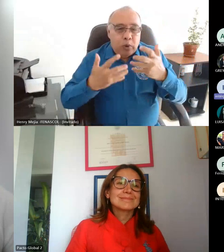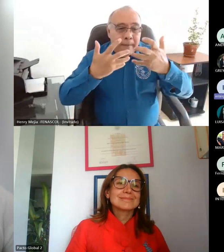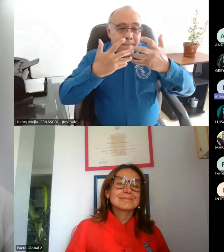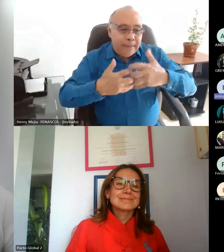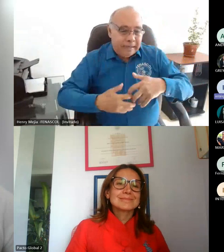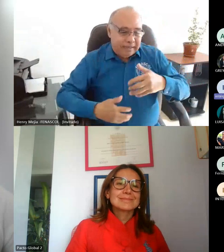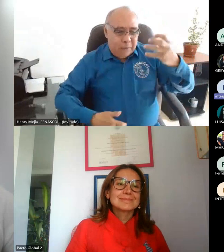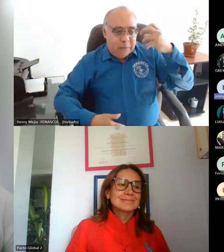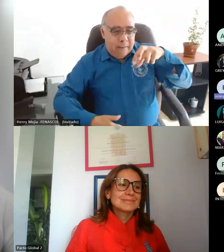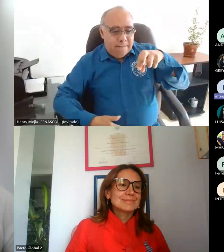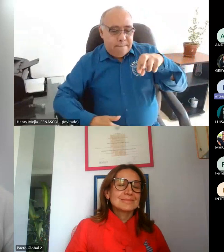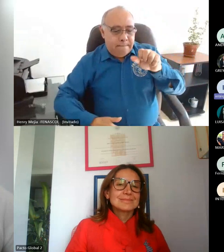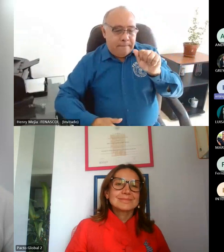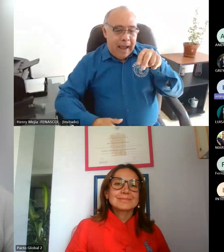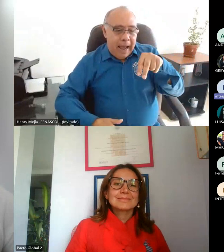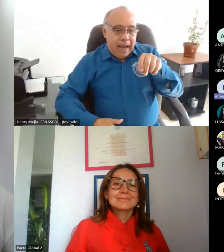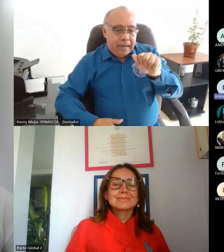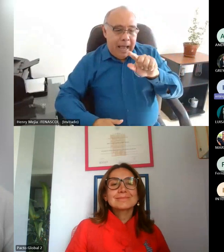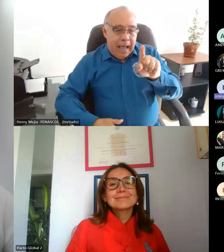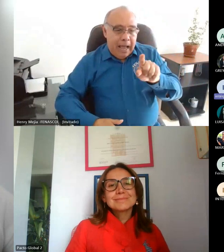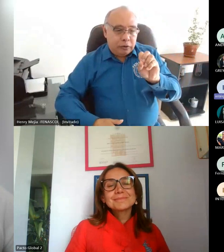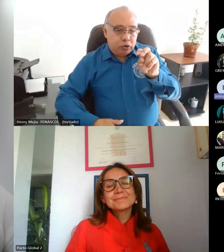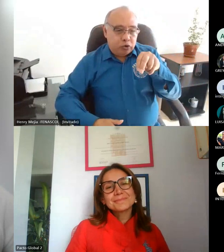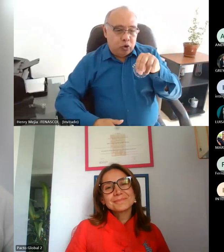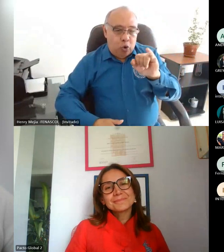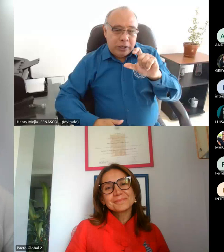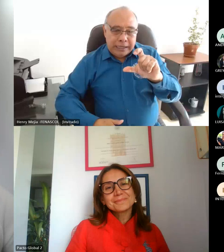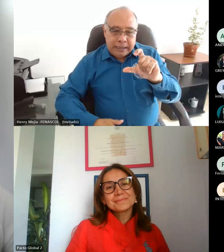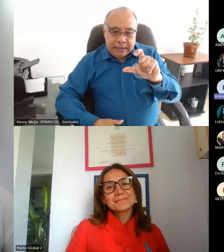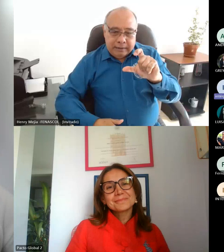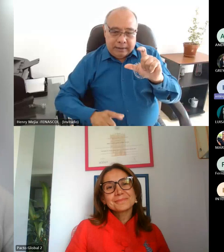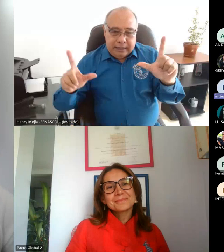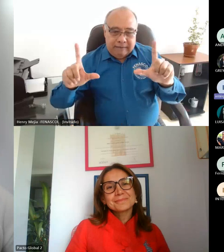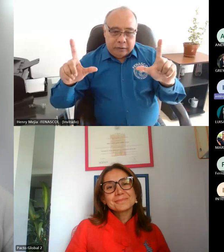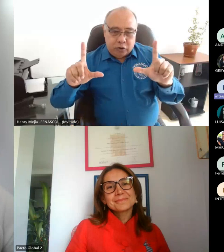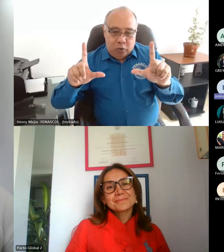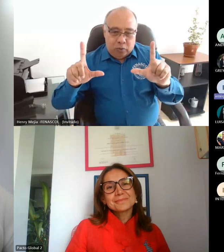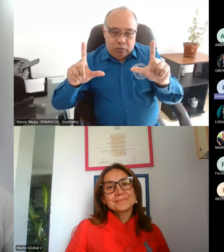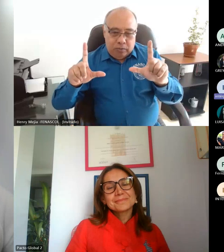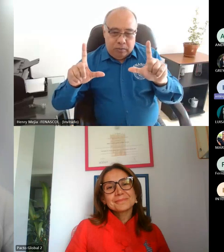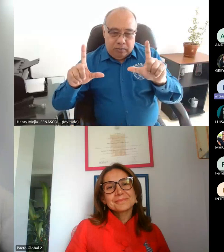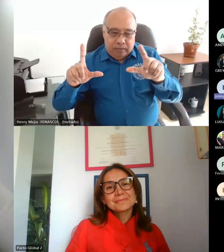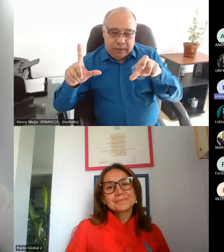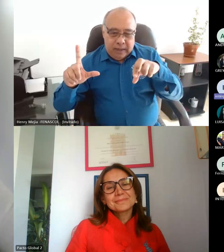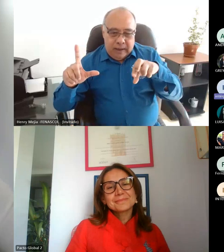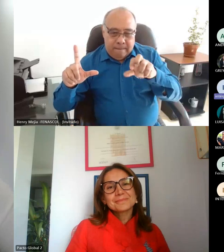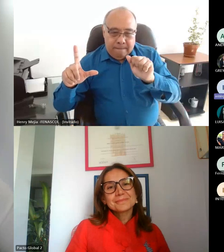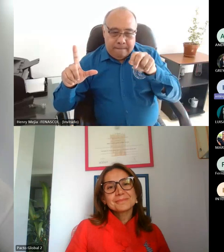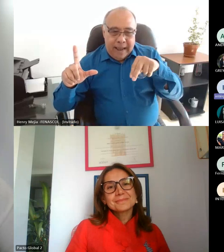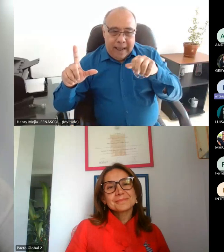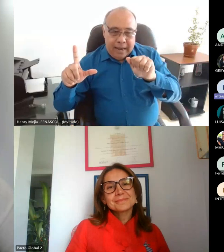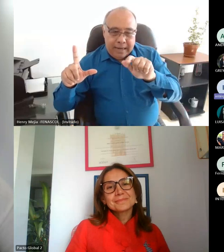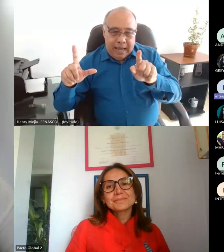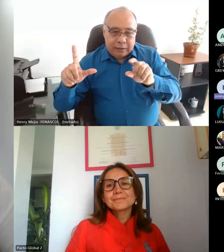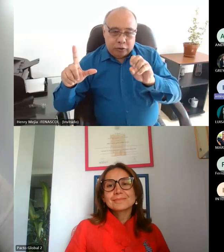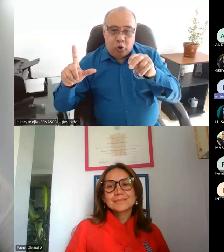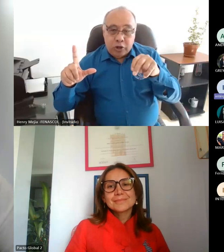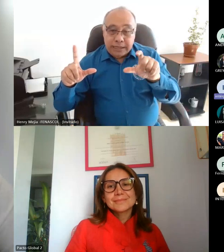eh para finalizar mi intervención eh Panasonic yo vi